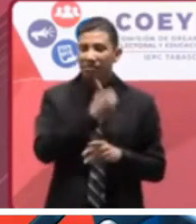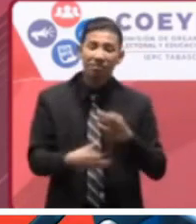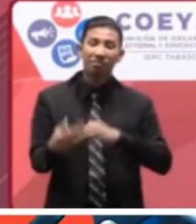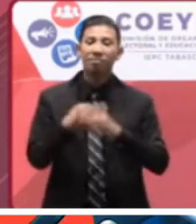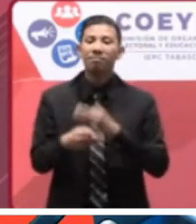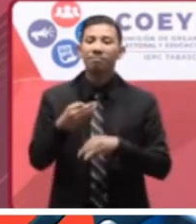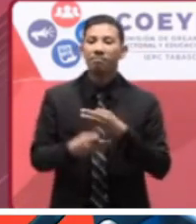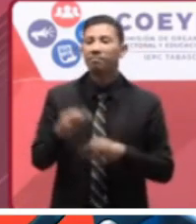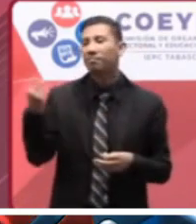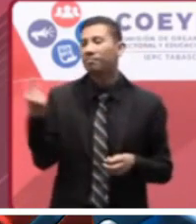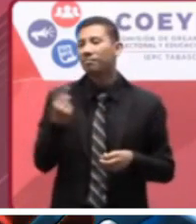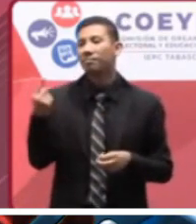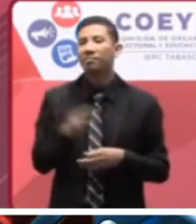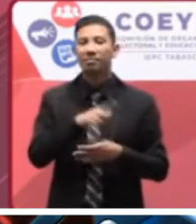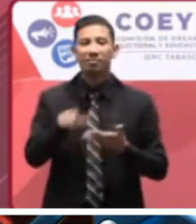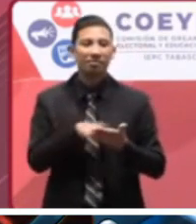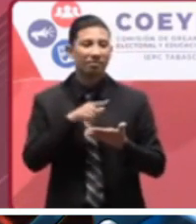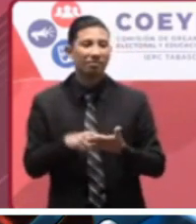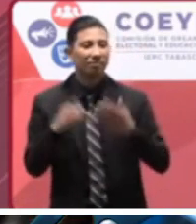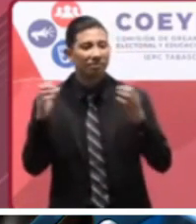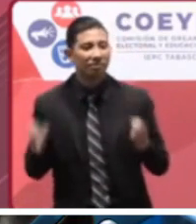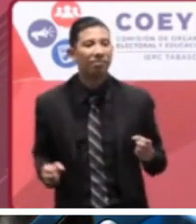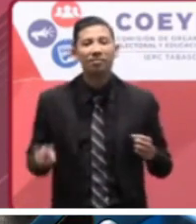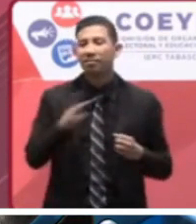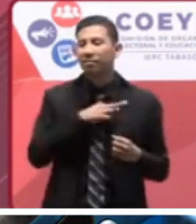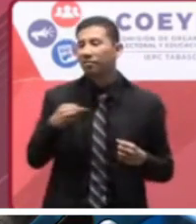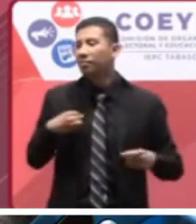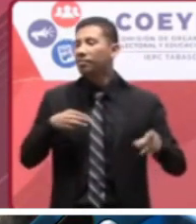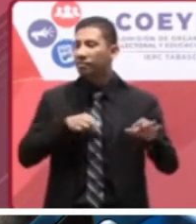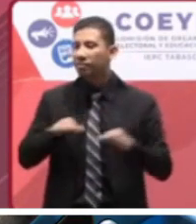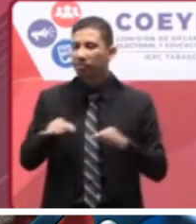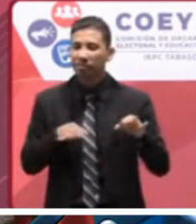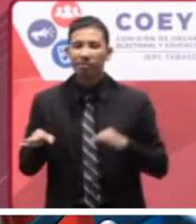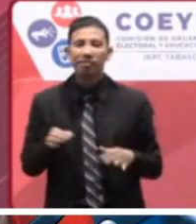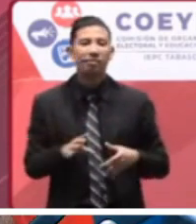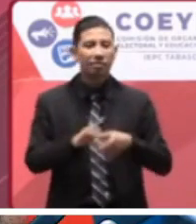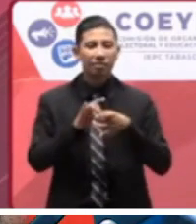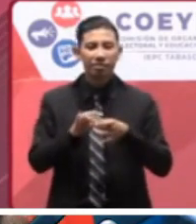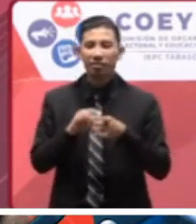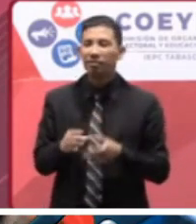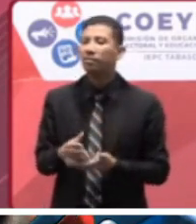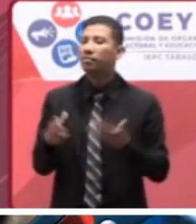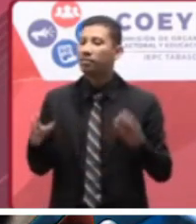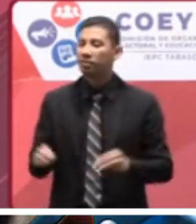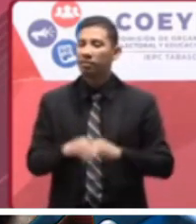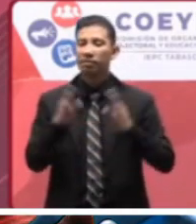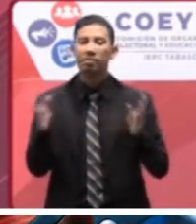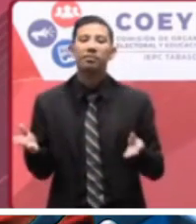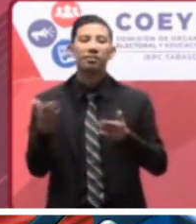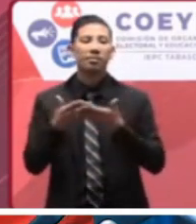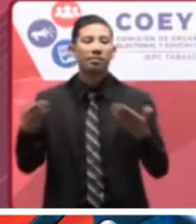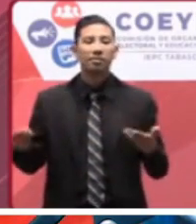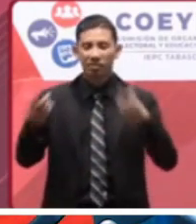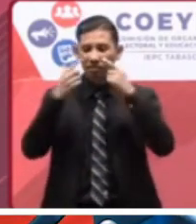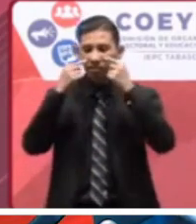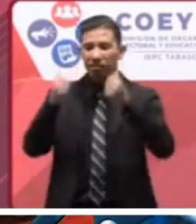que desde el lugar que estemos, hagamos nuestro trabajo comprometidos de forma transparente y sirviendo